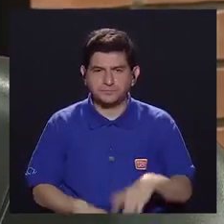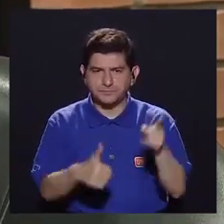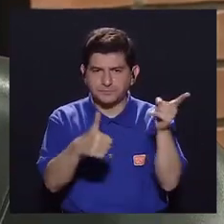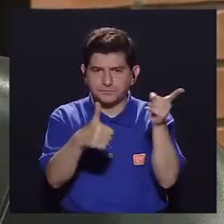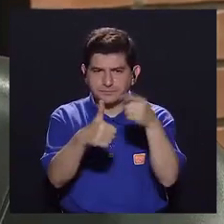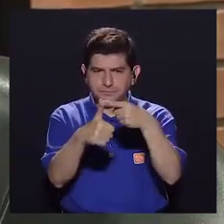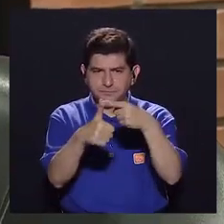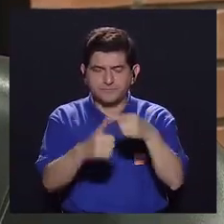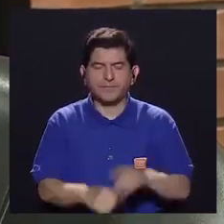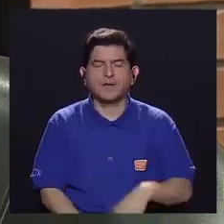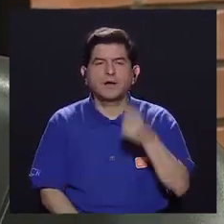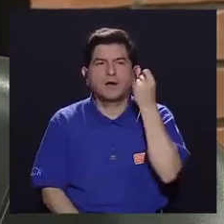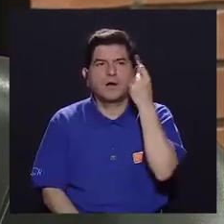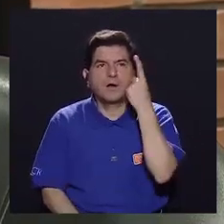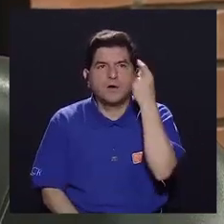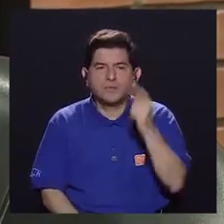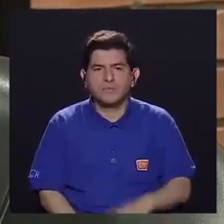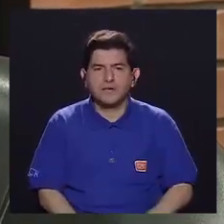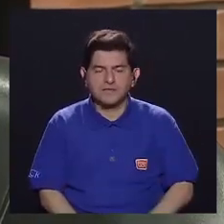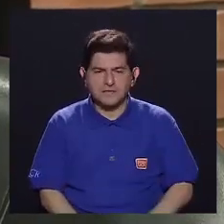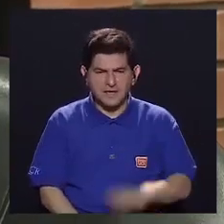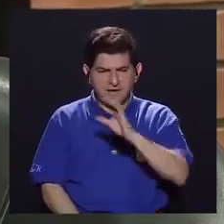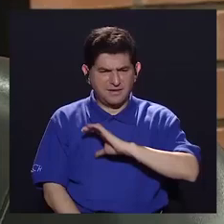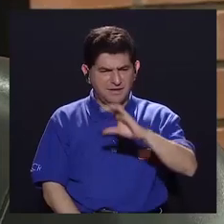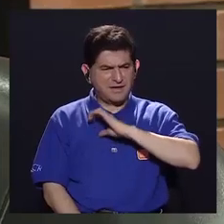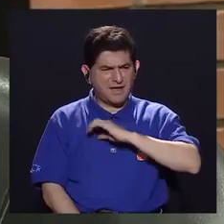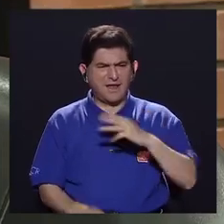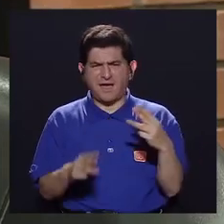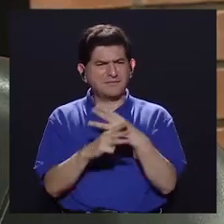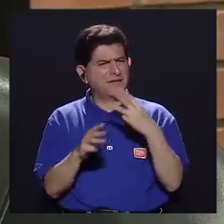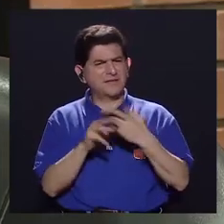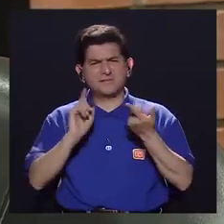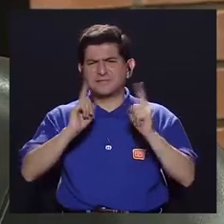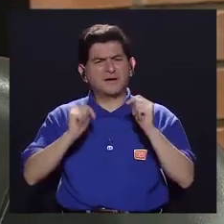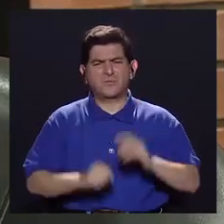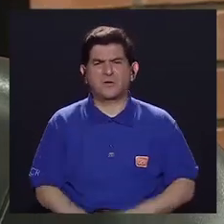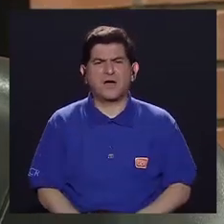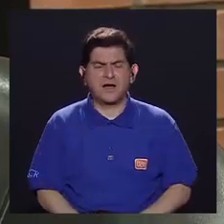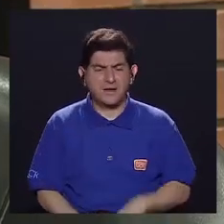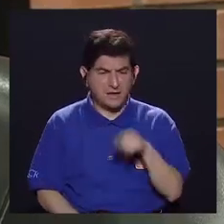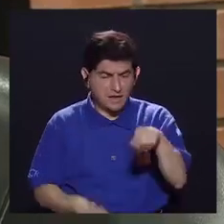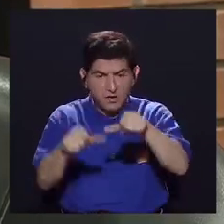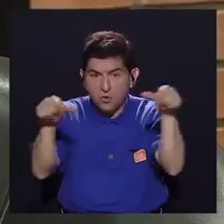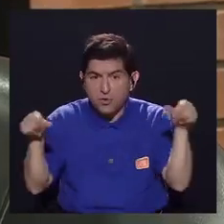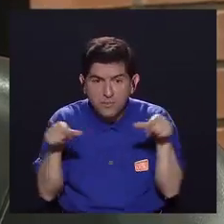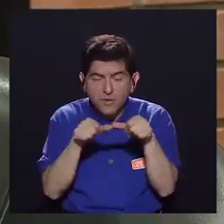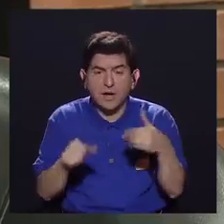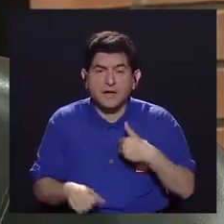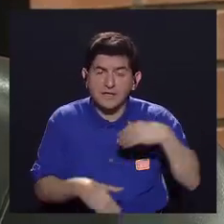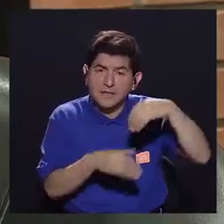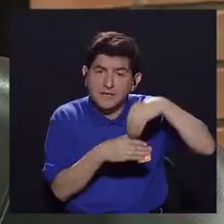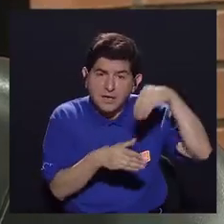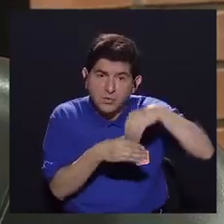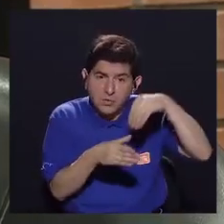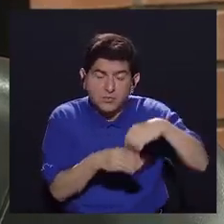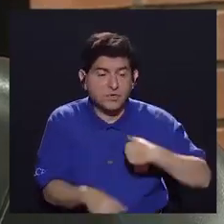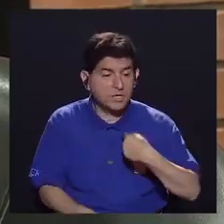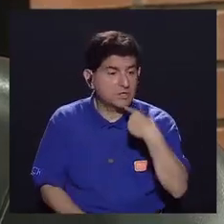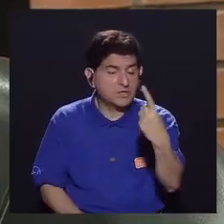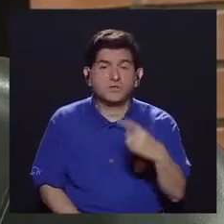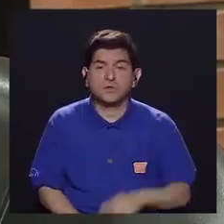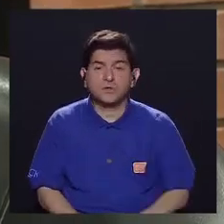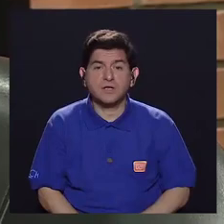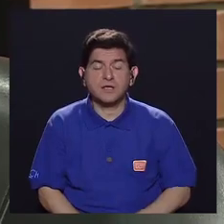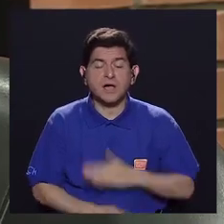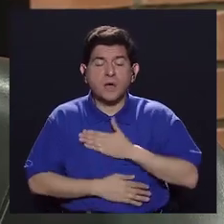Como primer punto es comprender cuál es la naturaleza de la matemática. La matemática como disciplina, es decir, tiene un componente que